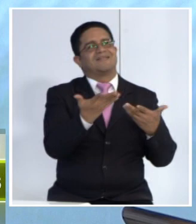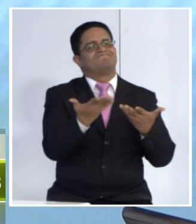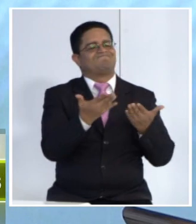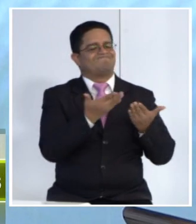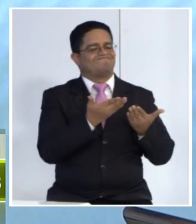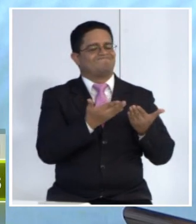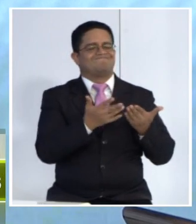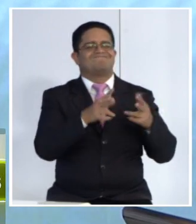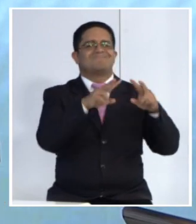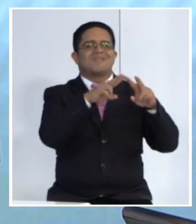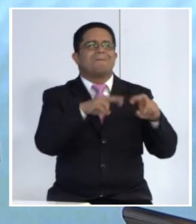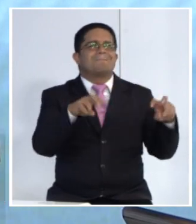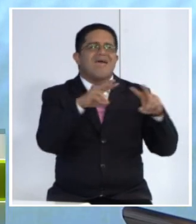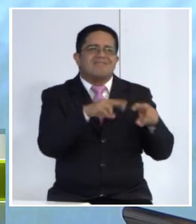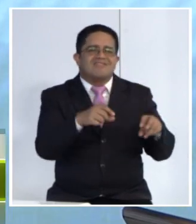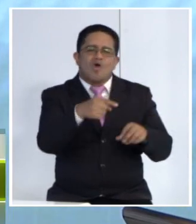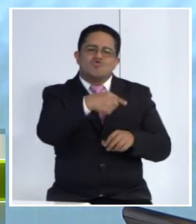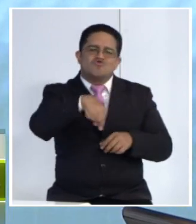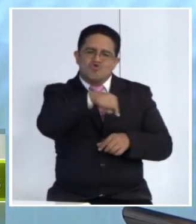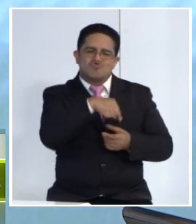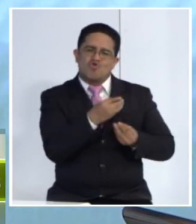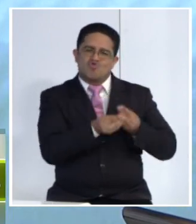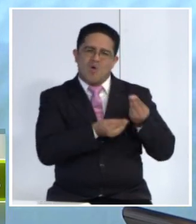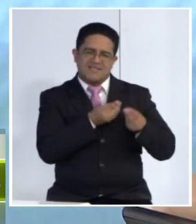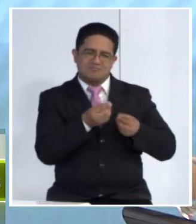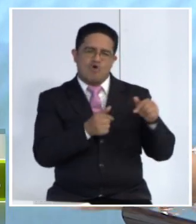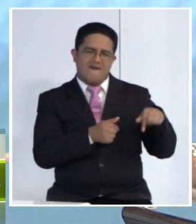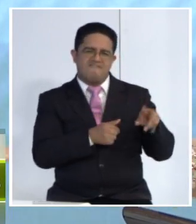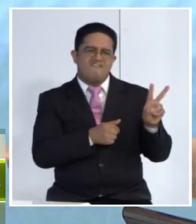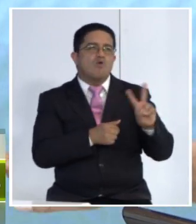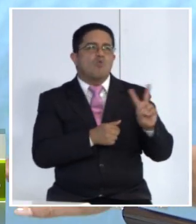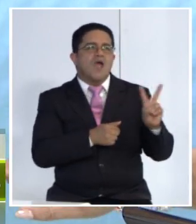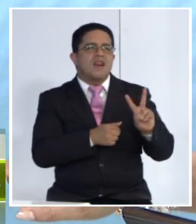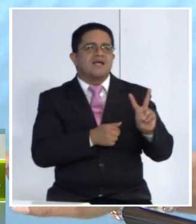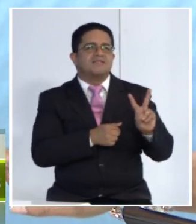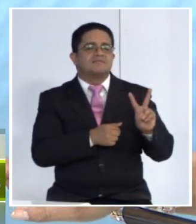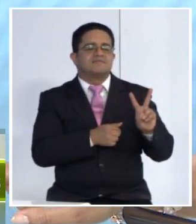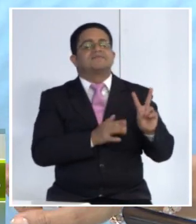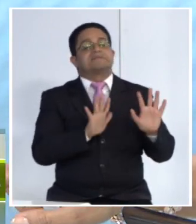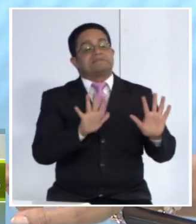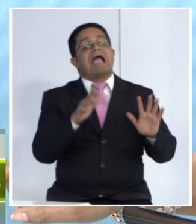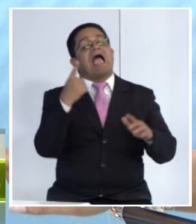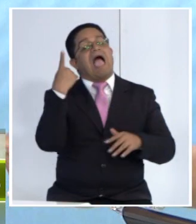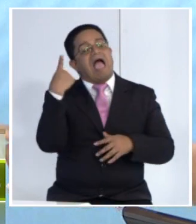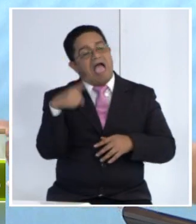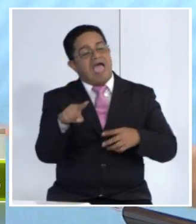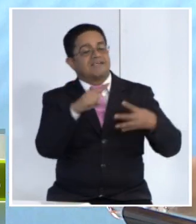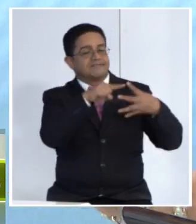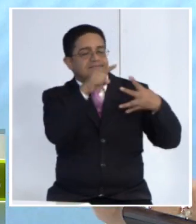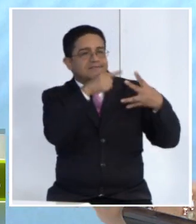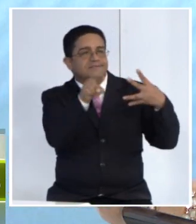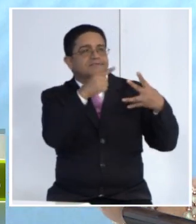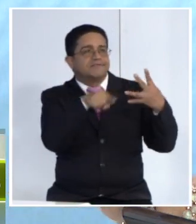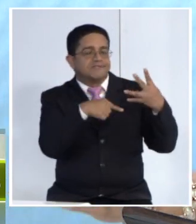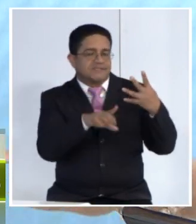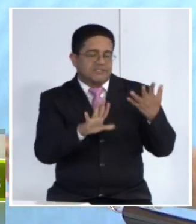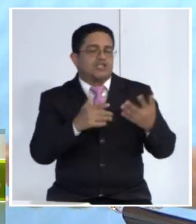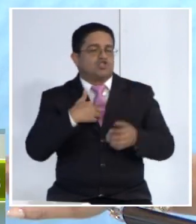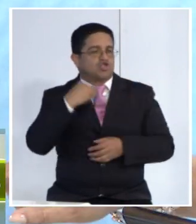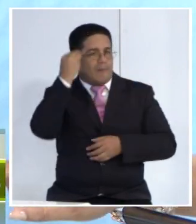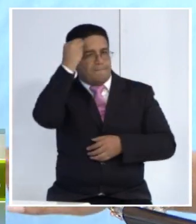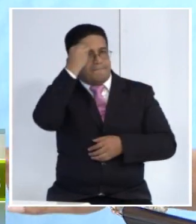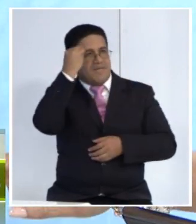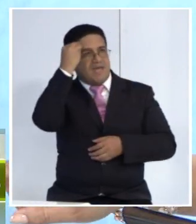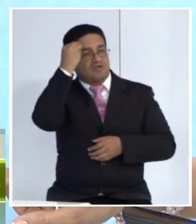estudios que hemos hecho aquí en el país, que hay varios factores que tenemos que hablar y me imagino que eso es lo